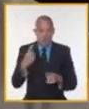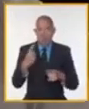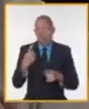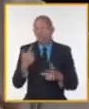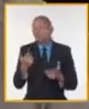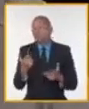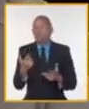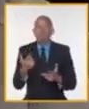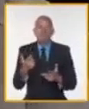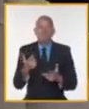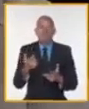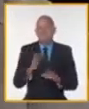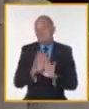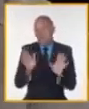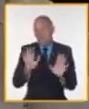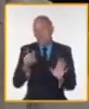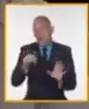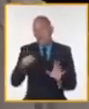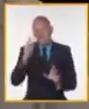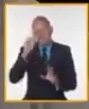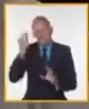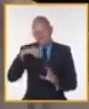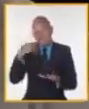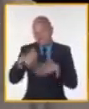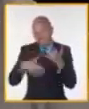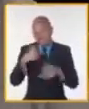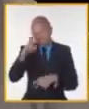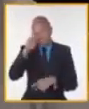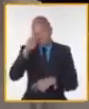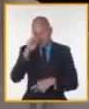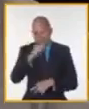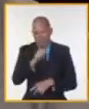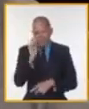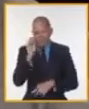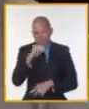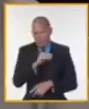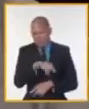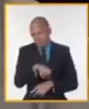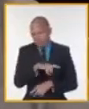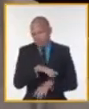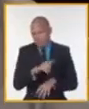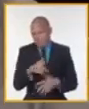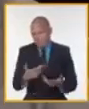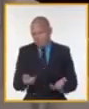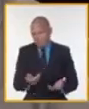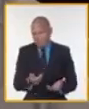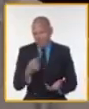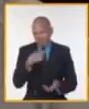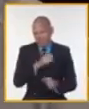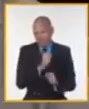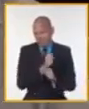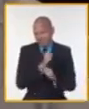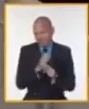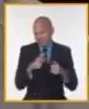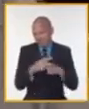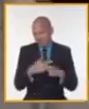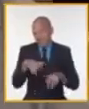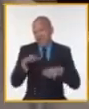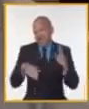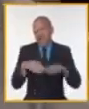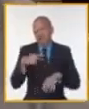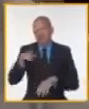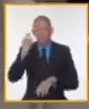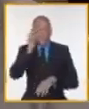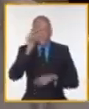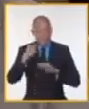especialidades. O sea, hay un grupo de problemas que salud tiene bien identificado y que están trabajando para poder resolverlo. Hay un plan de gobierno, se ha presentado al